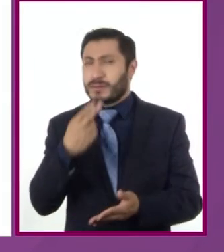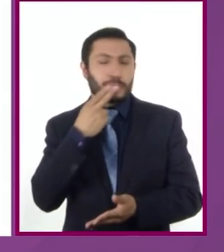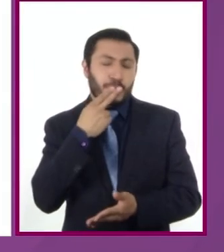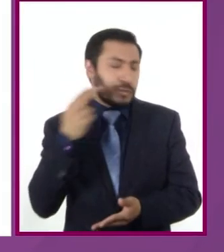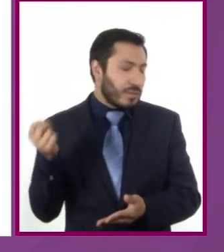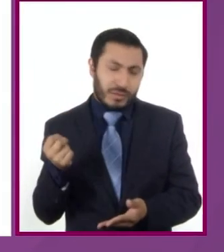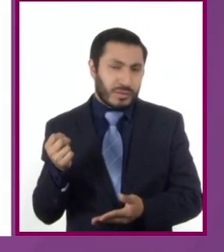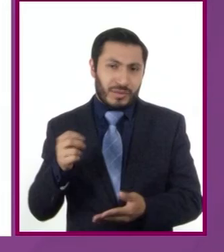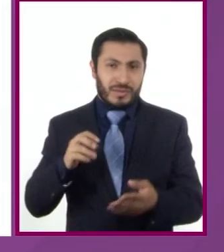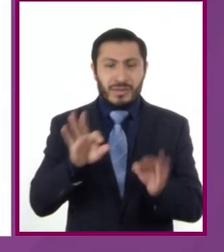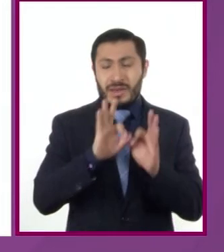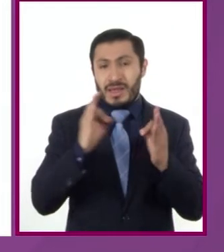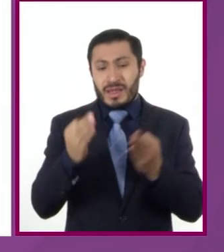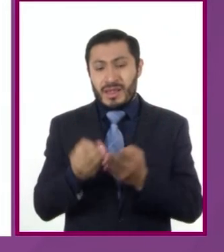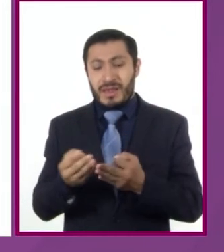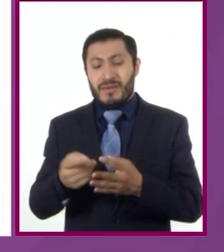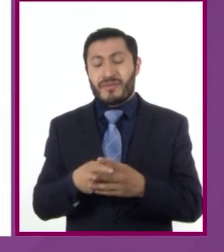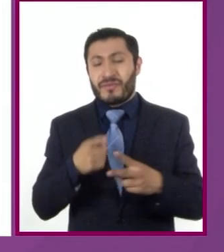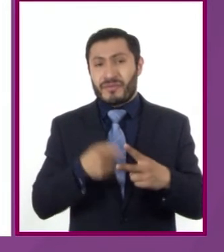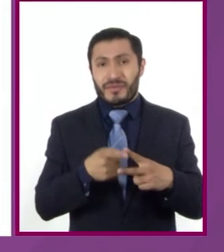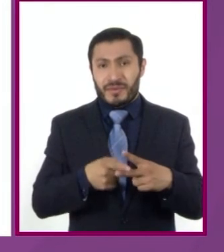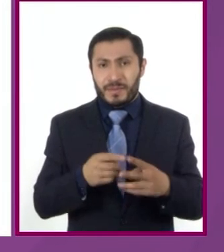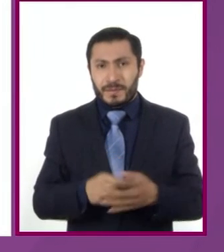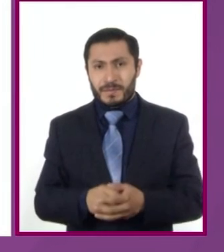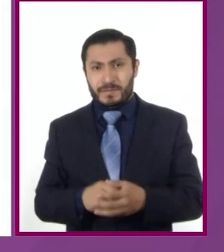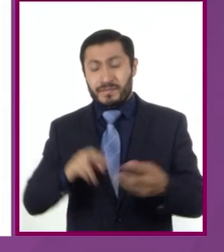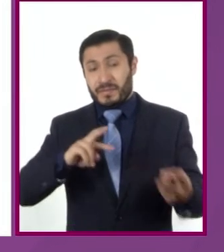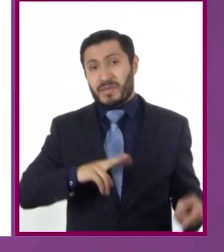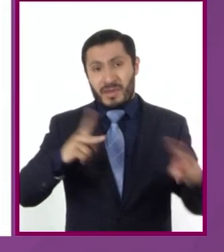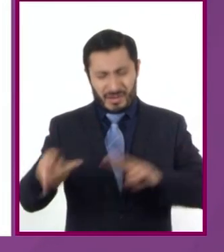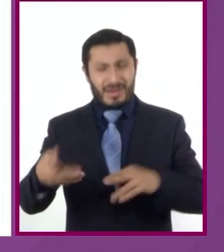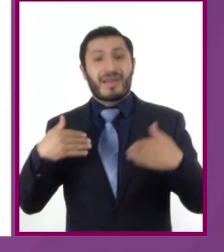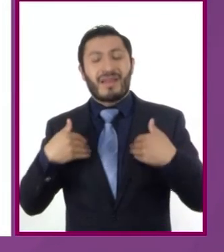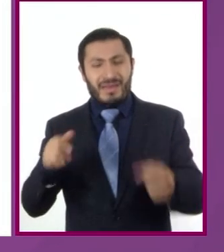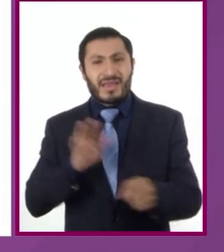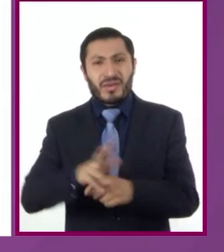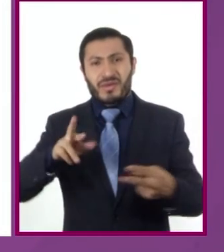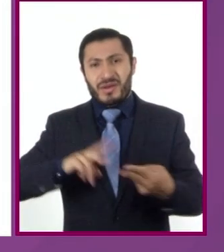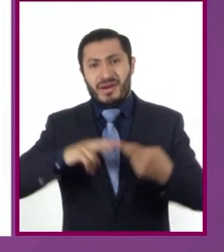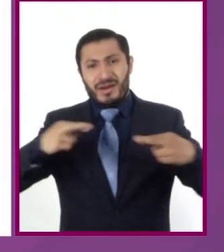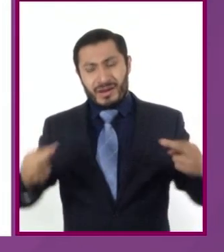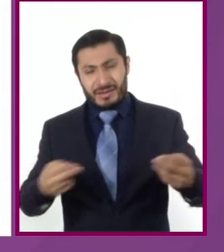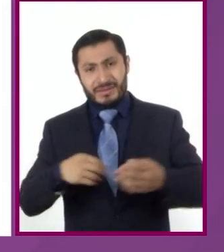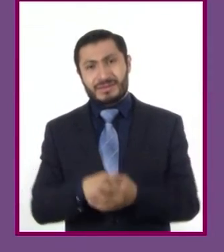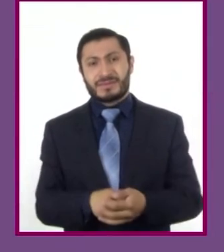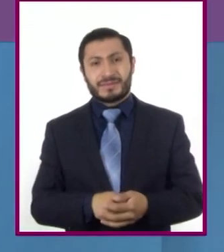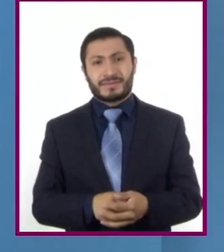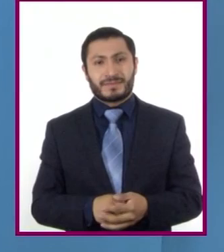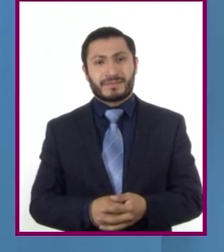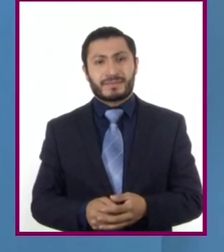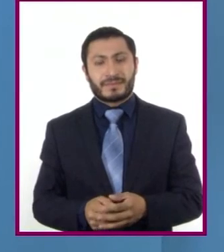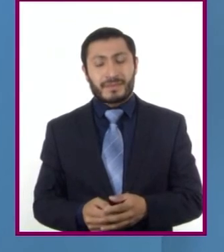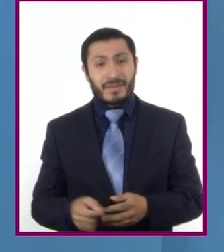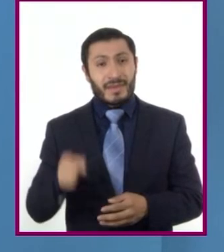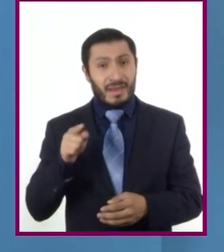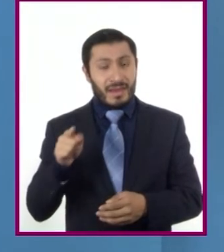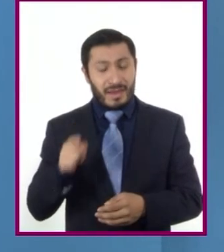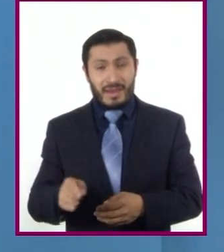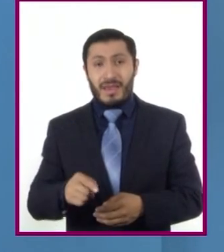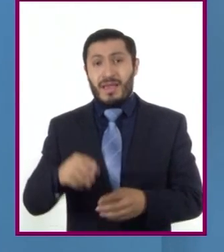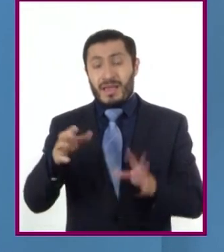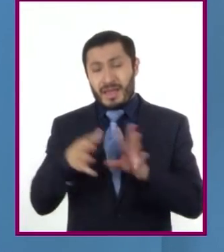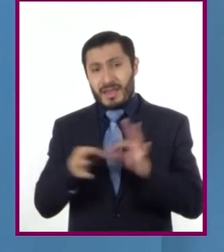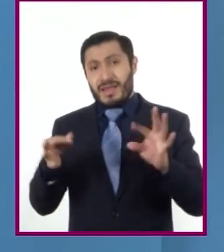de una relación de proporcionalidad inversa, comprende las relaciones que se establecen en el problema. Oscar explica con